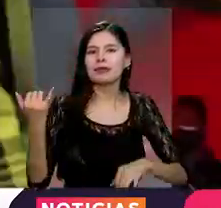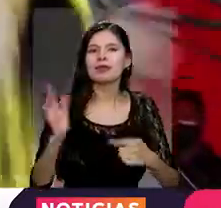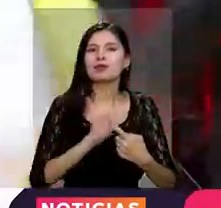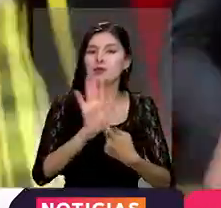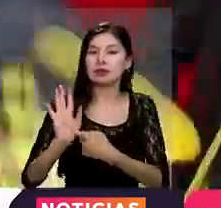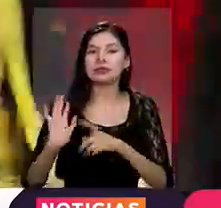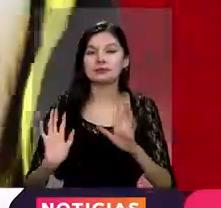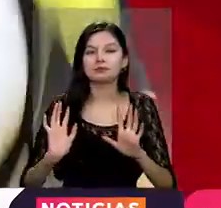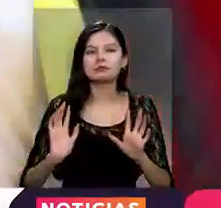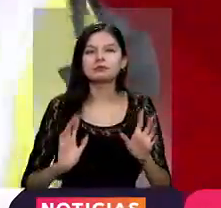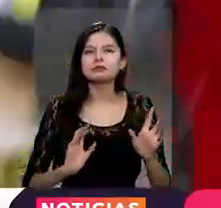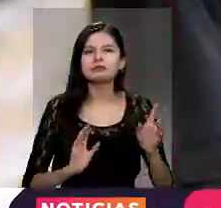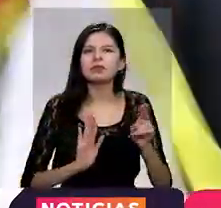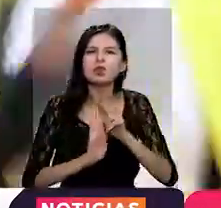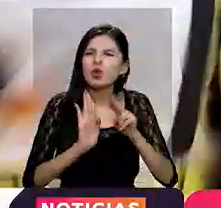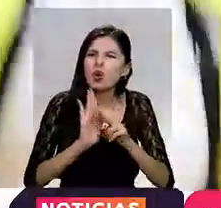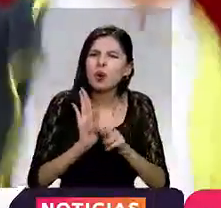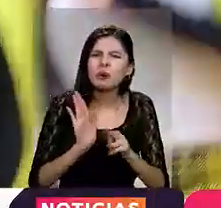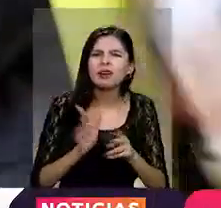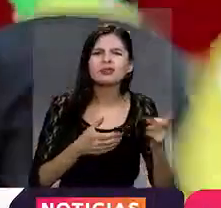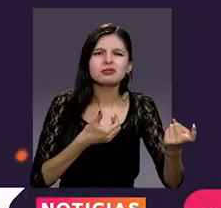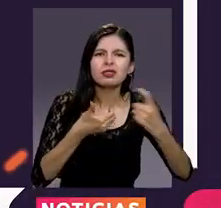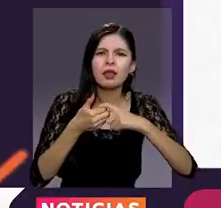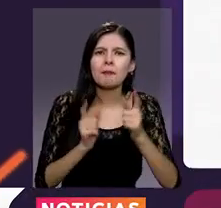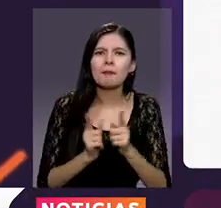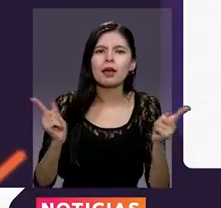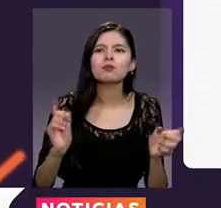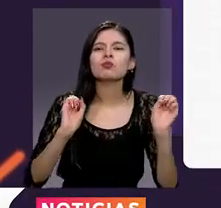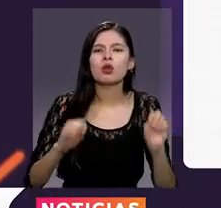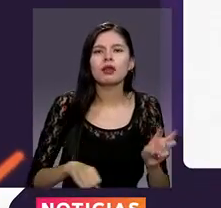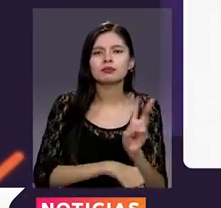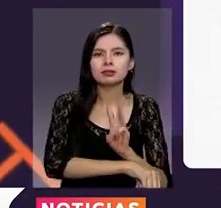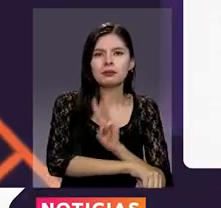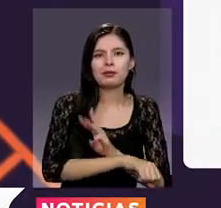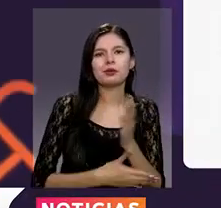conocer los requisitos y obtener mayor información, pueden